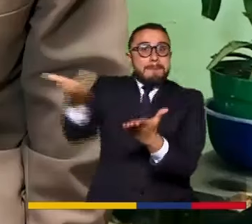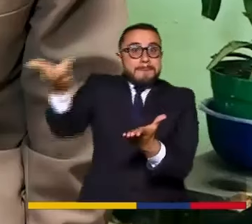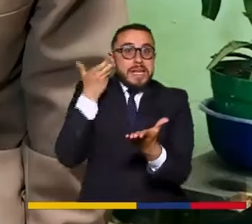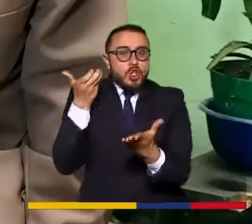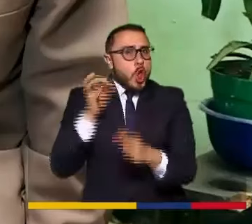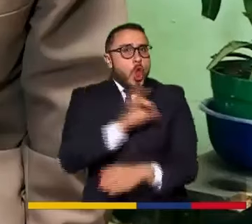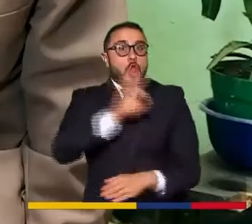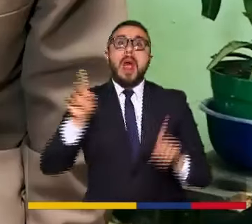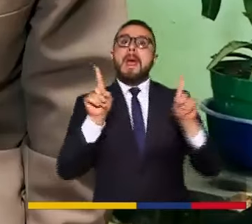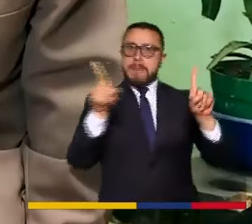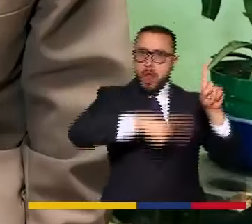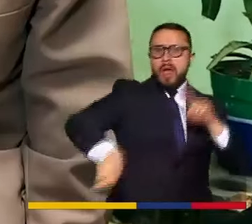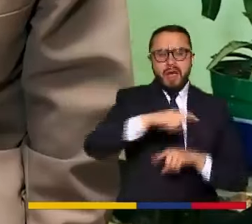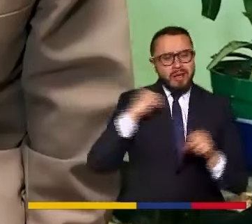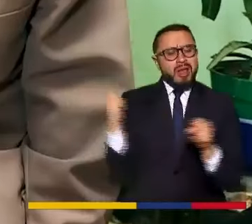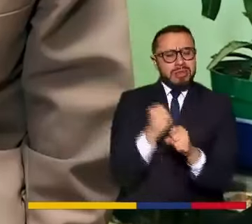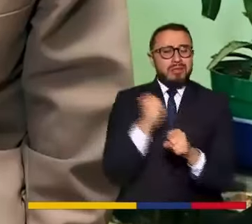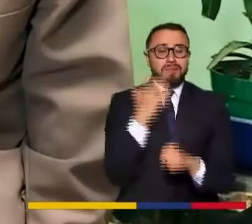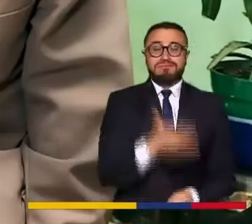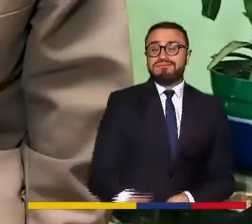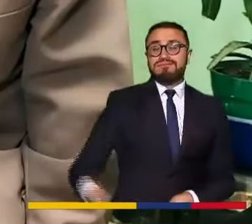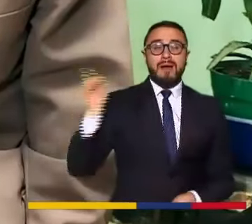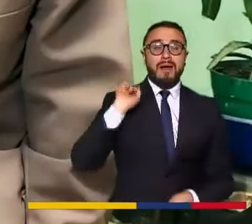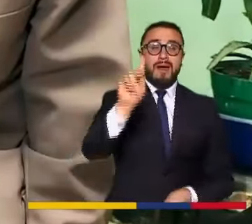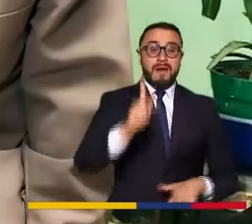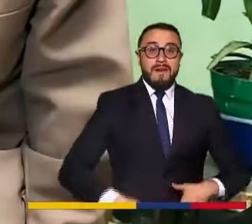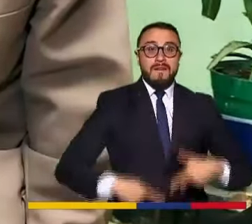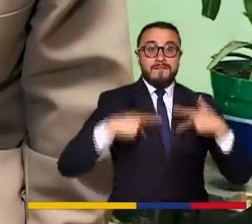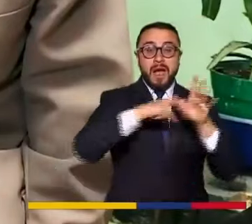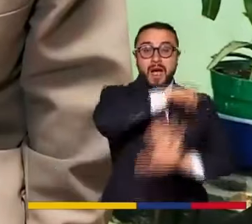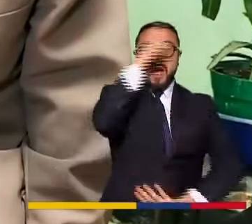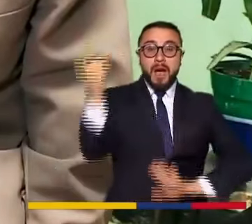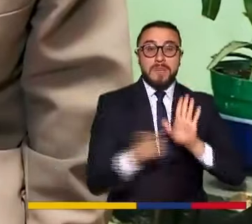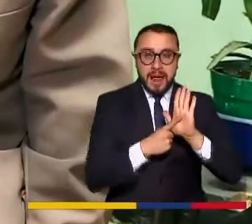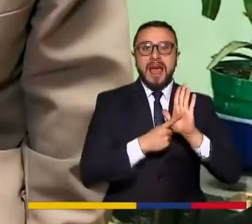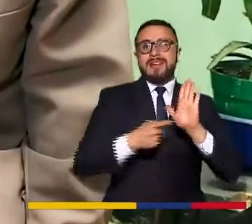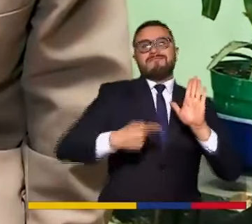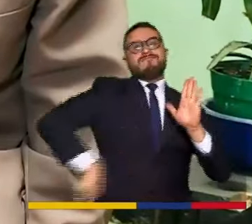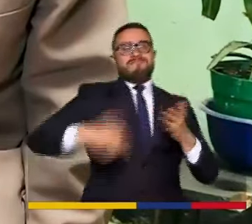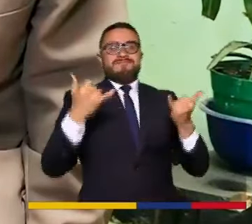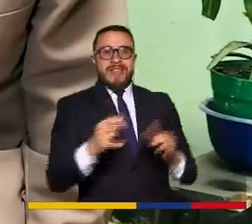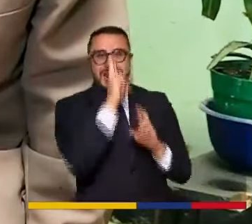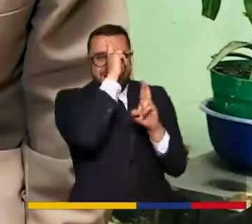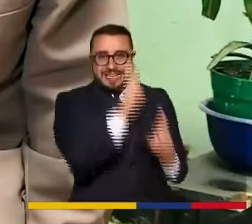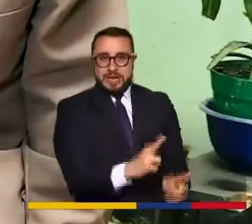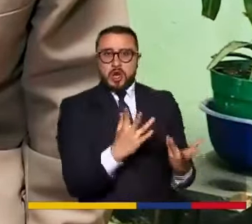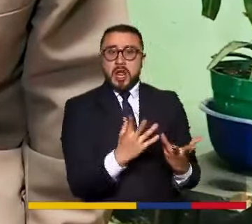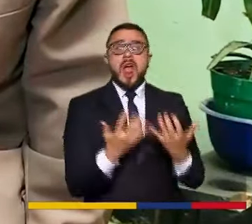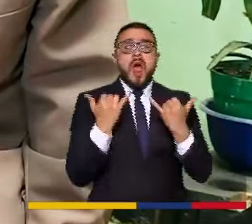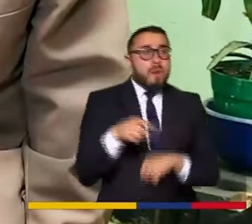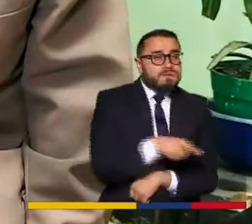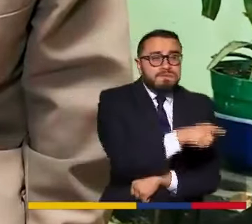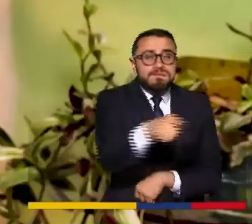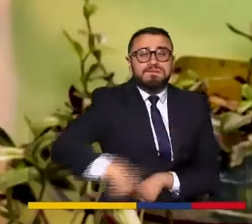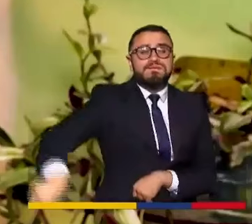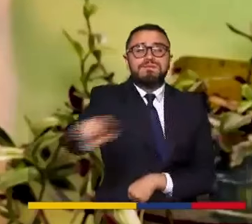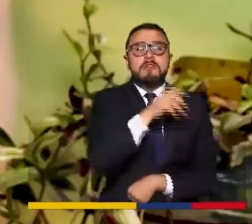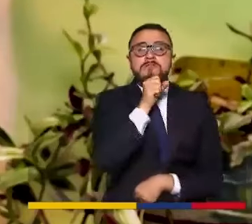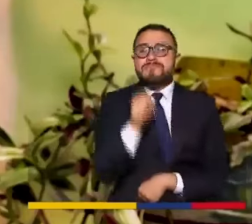trabajaron toda su vida actualmente ellos como José del Carmen se despiertan sin saber dónde van a pasar la